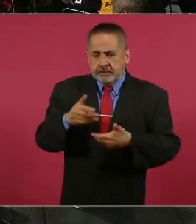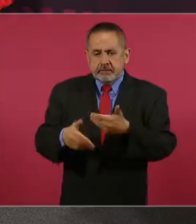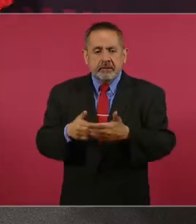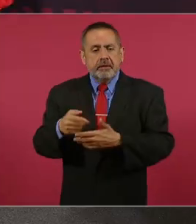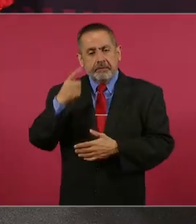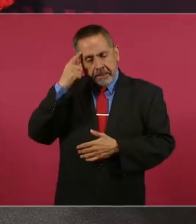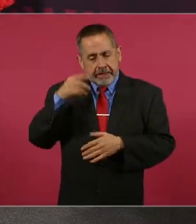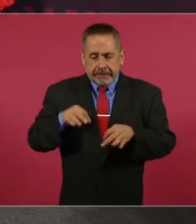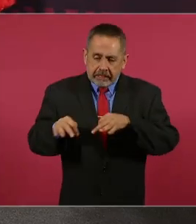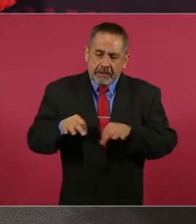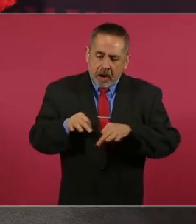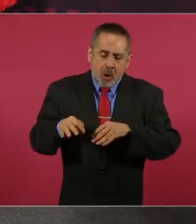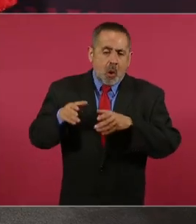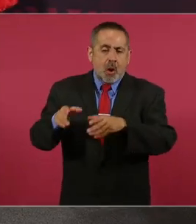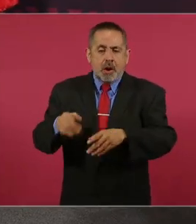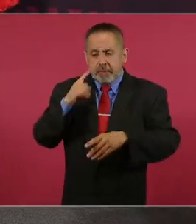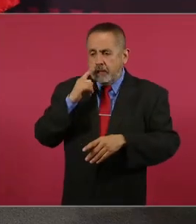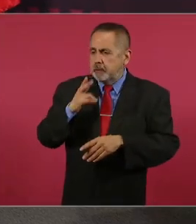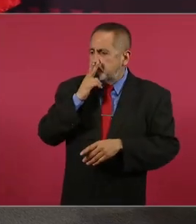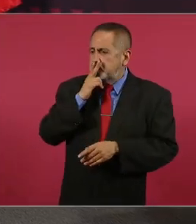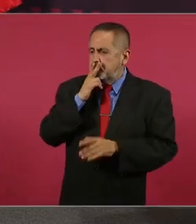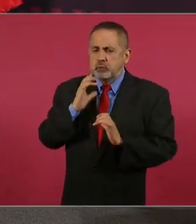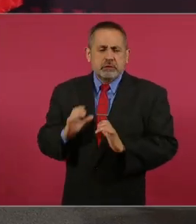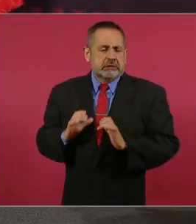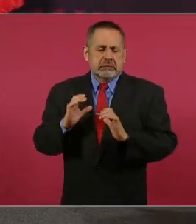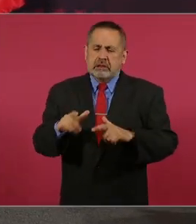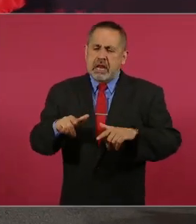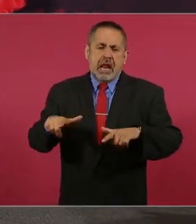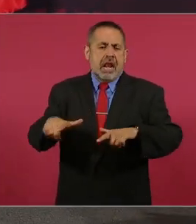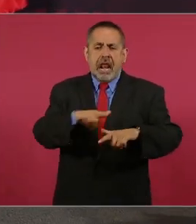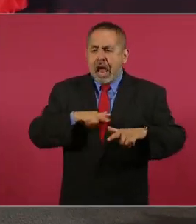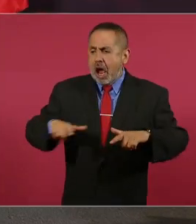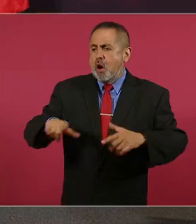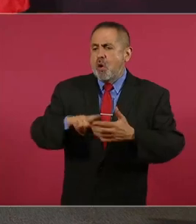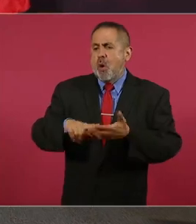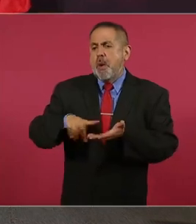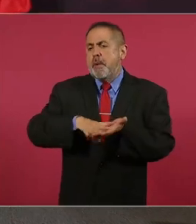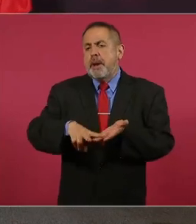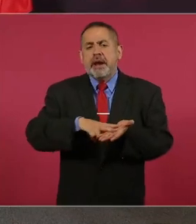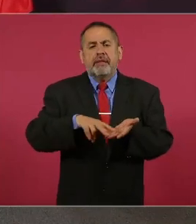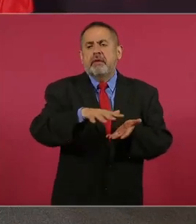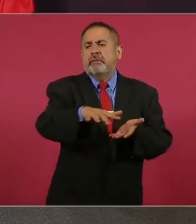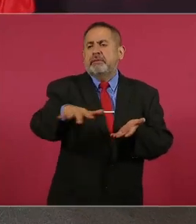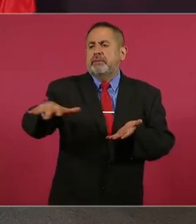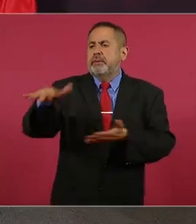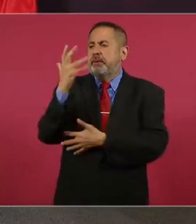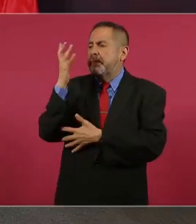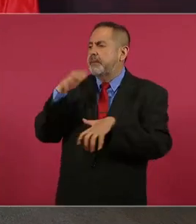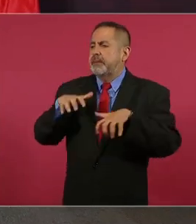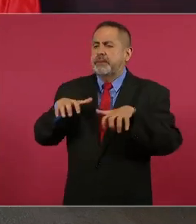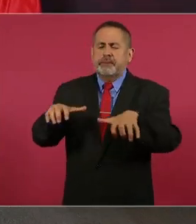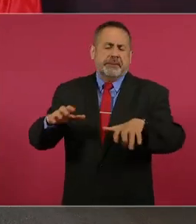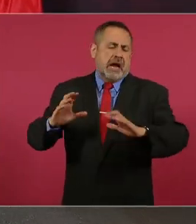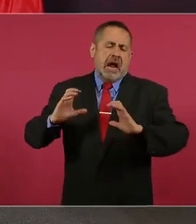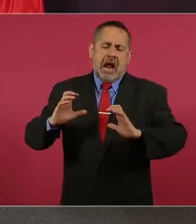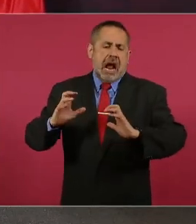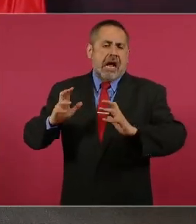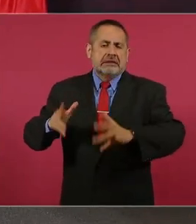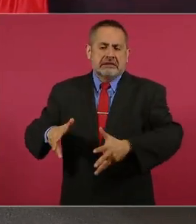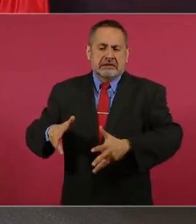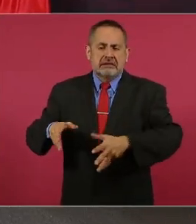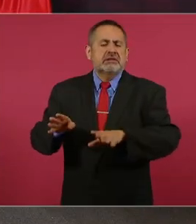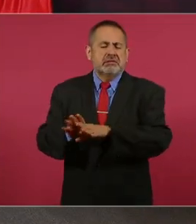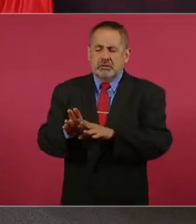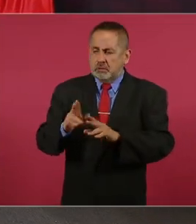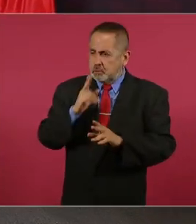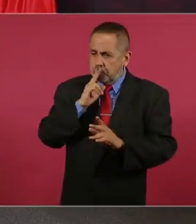para que se conserve el lago, las áreas naturales, y también se